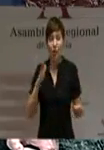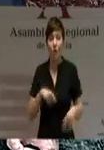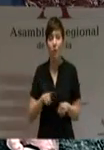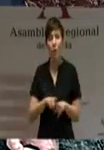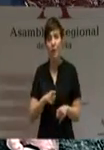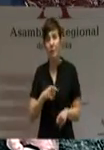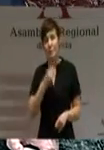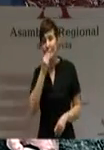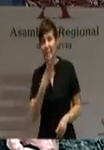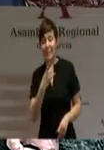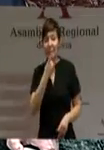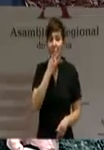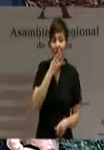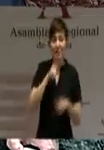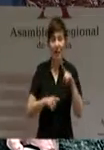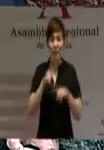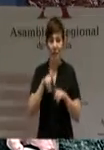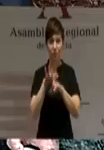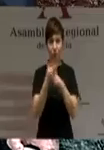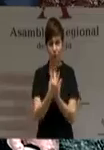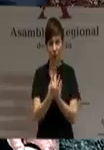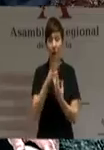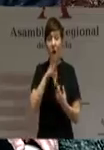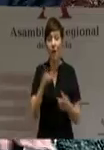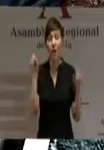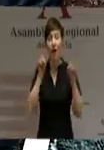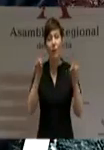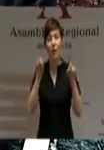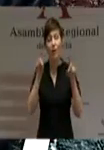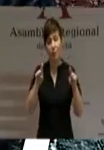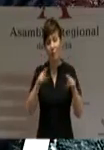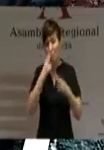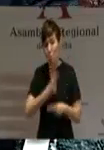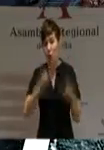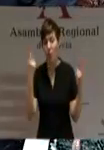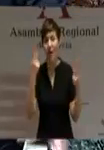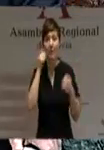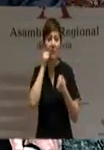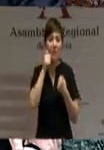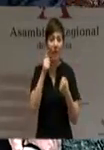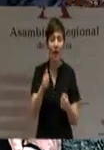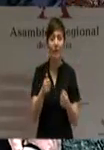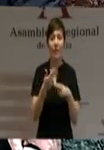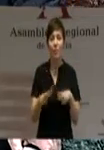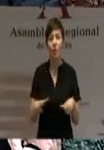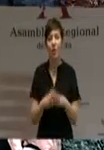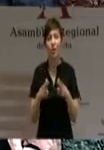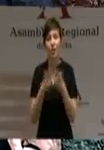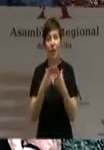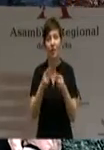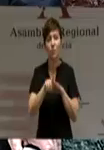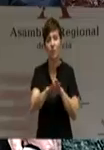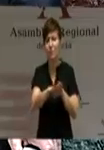y contundente. Hoy la educación pública, la sanidad y las políticas sociales están en claro retroceso